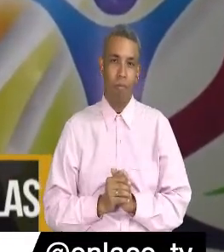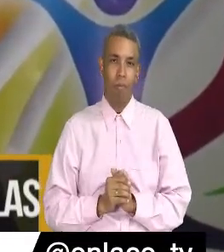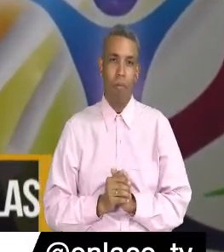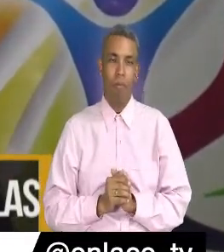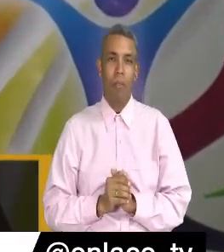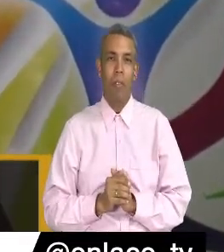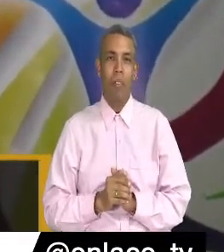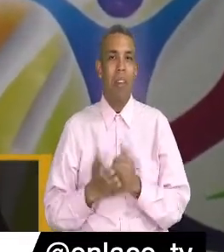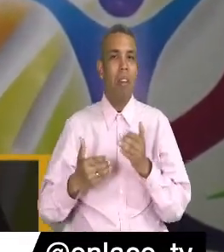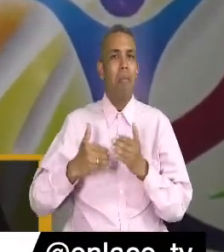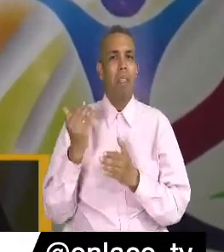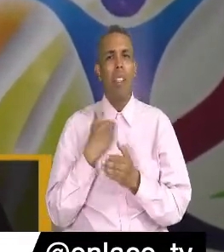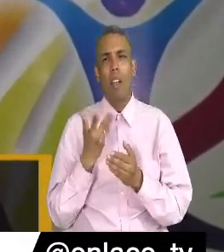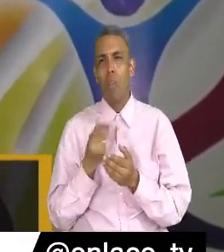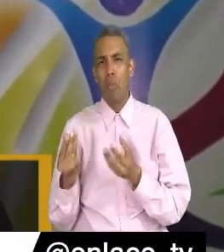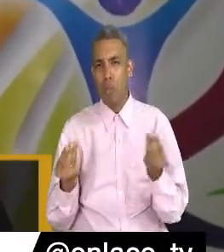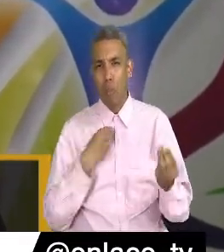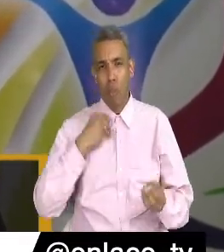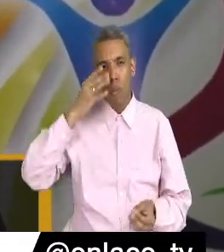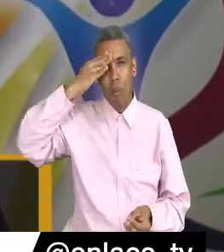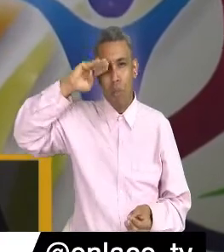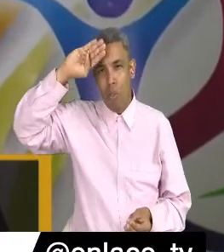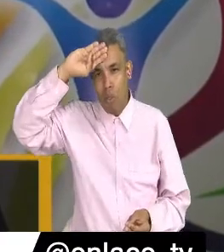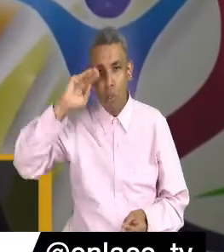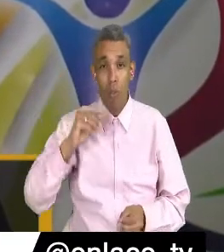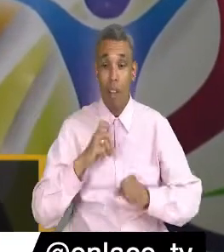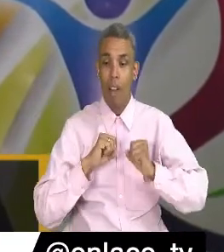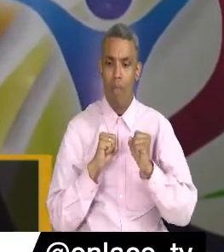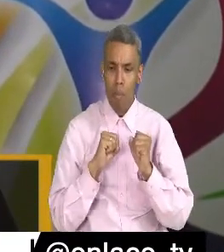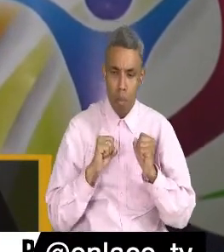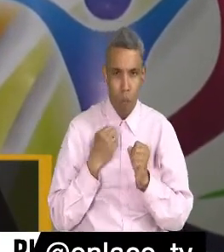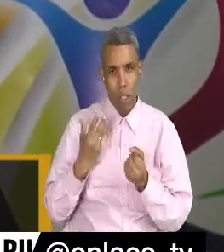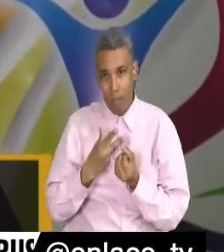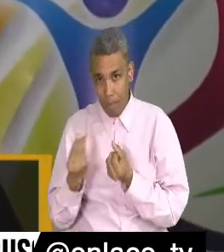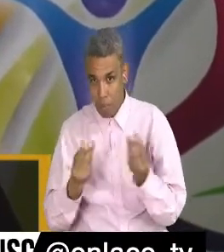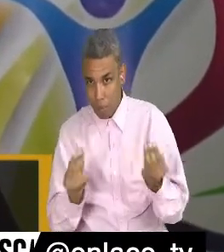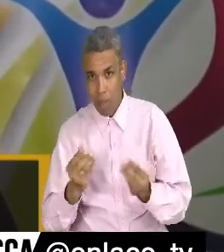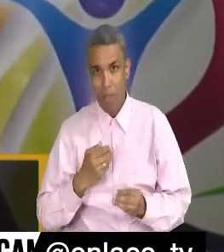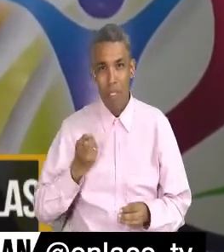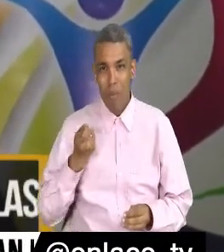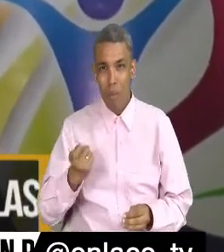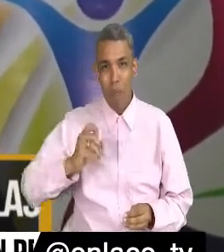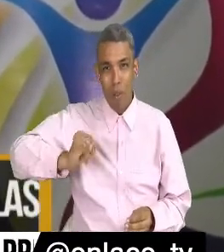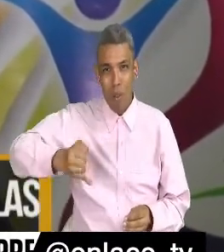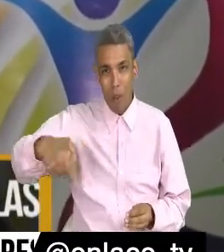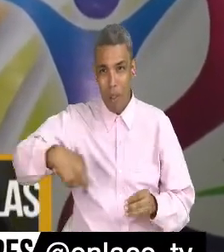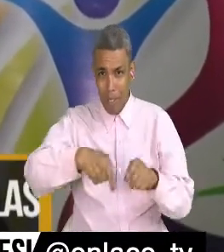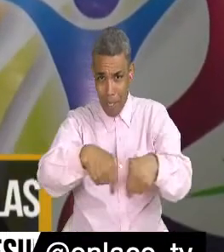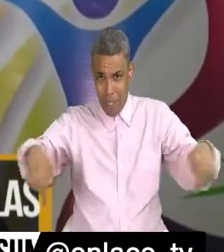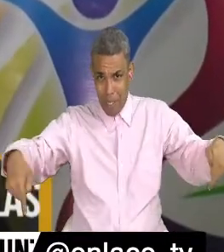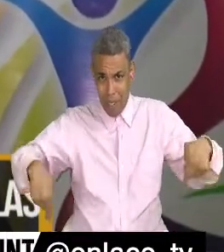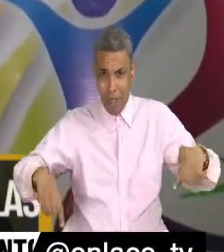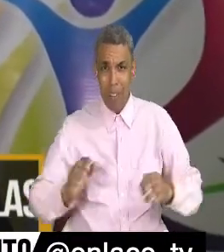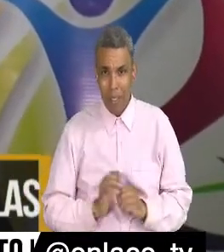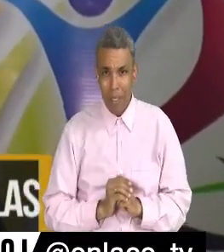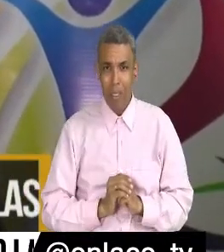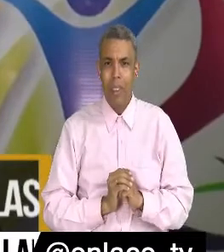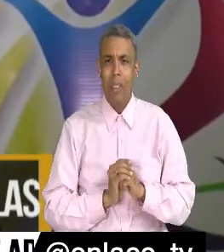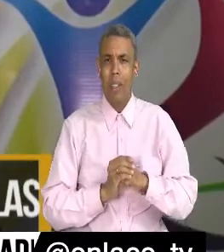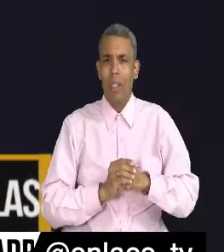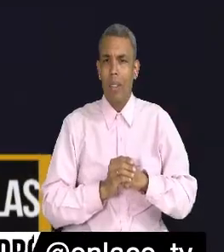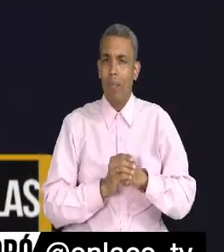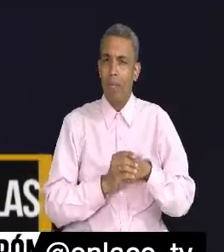tenemos grupos de Bogotá como Casa Gestual que se presenta el próximo jueves aquí en la Escuela de Artes Las Tablas. Hoy tenemos a Chaplin, un grupo de